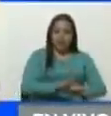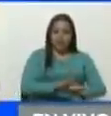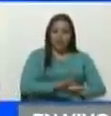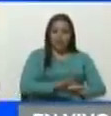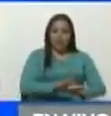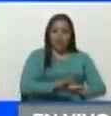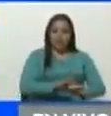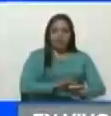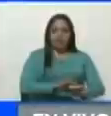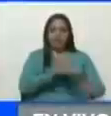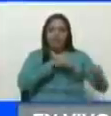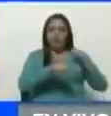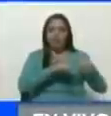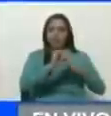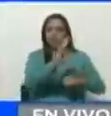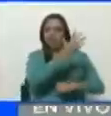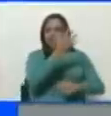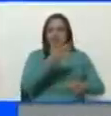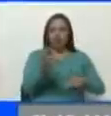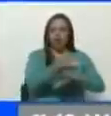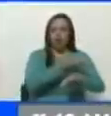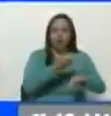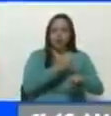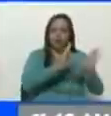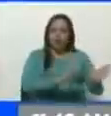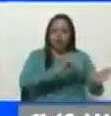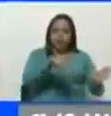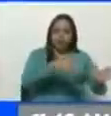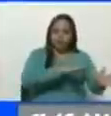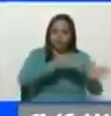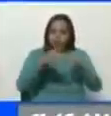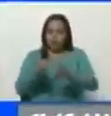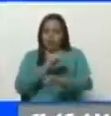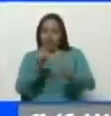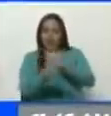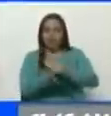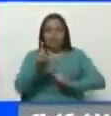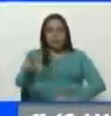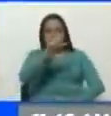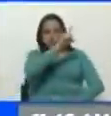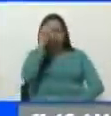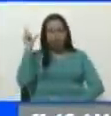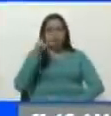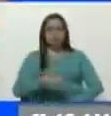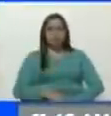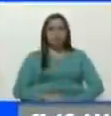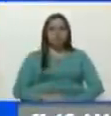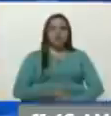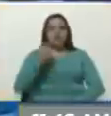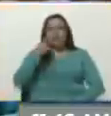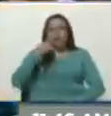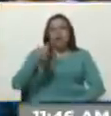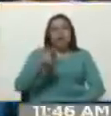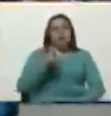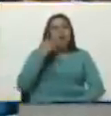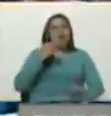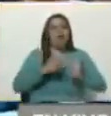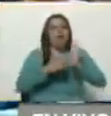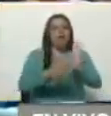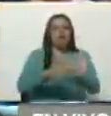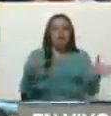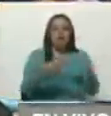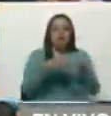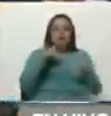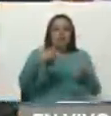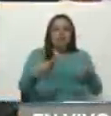Quinta República. Es casi el único ejemplo que yo conozco de un movimiento político que se disuelve estando